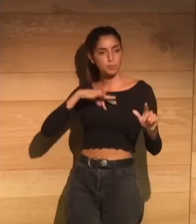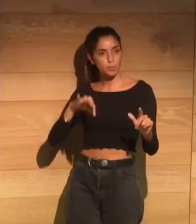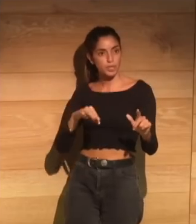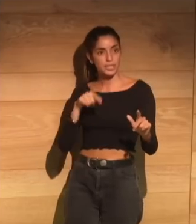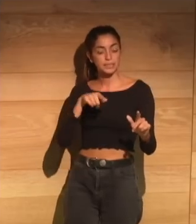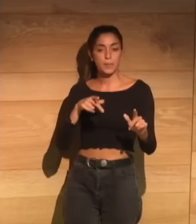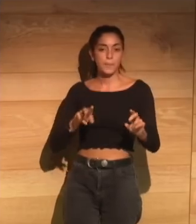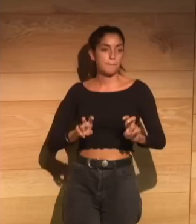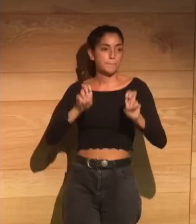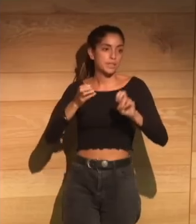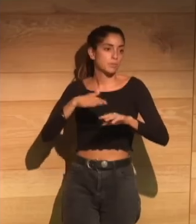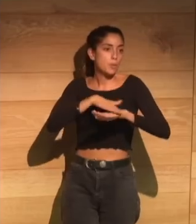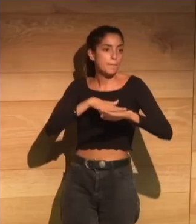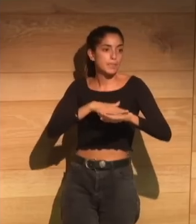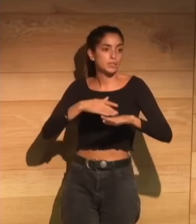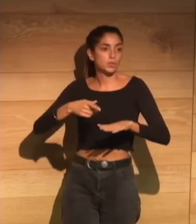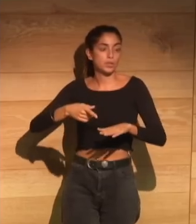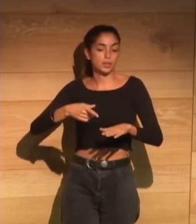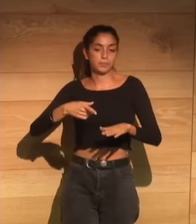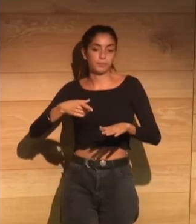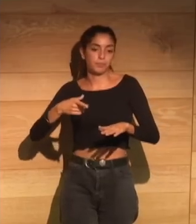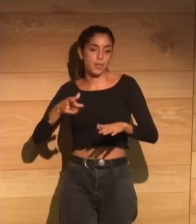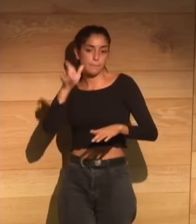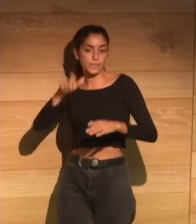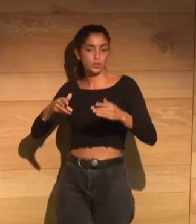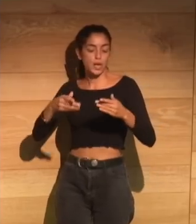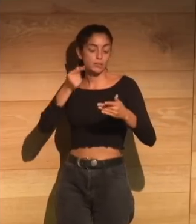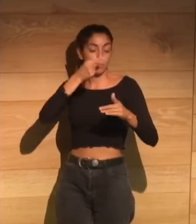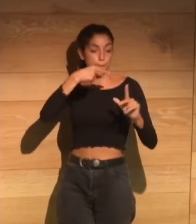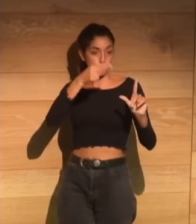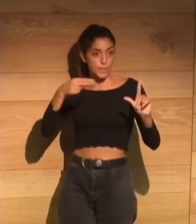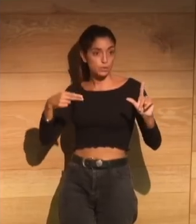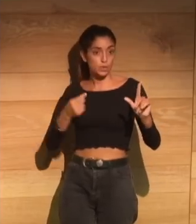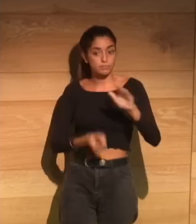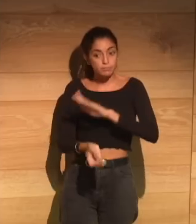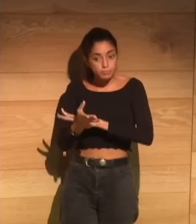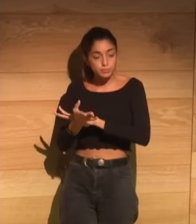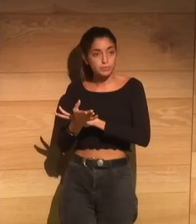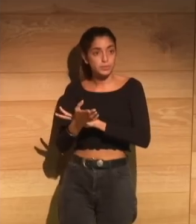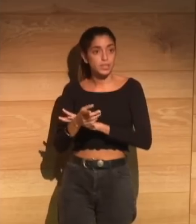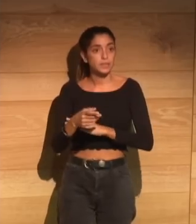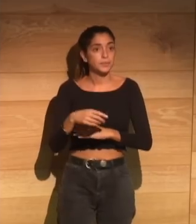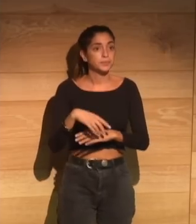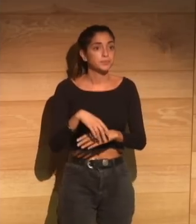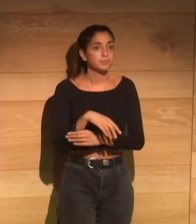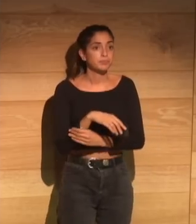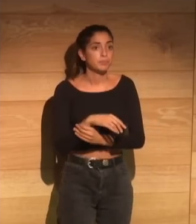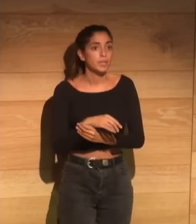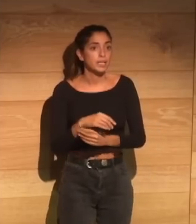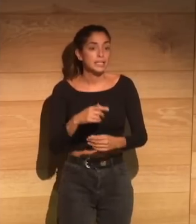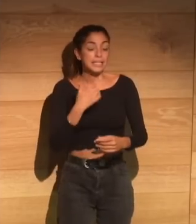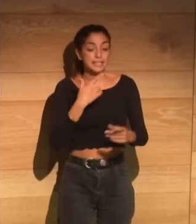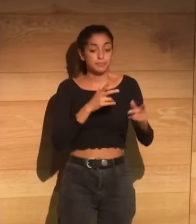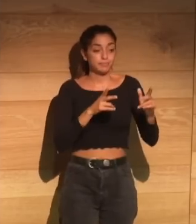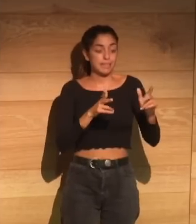era un principio básico que usaban los pintores. Y de hecho, en la época contemporánea se ha visto mil veces, cuando pongo el ejemplo de la proyección de diapositivas, es